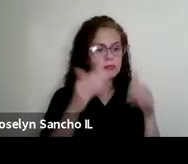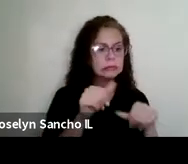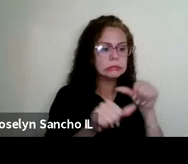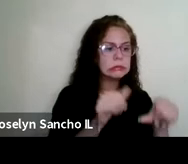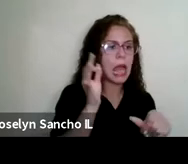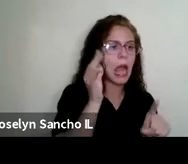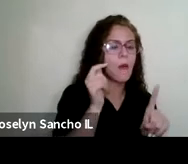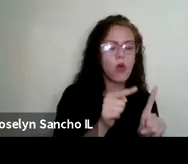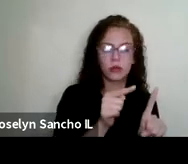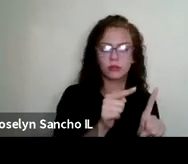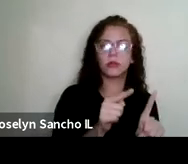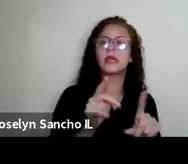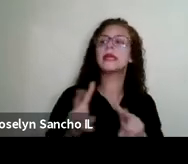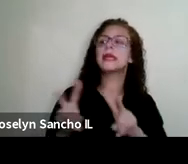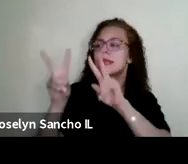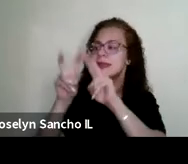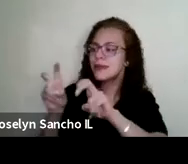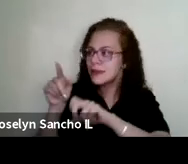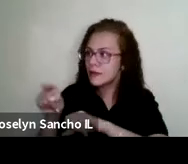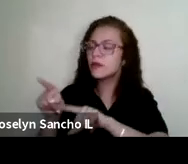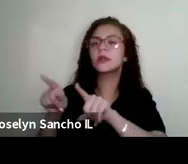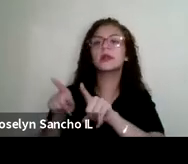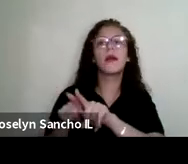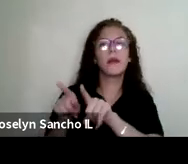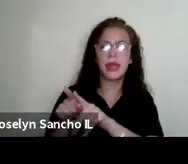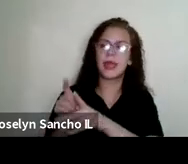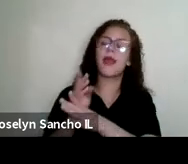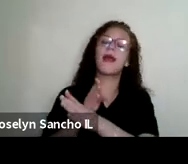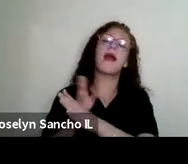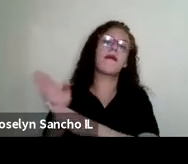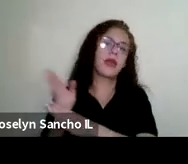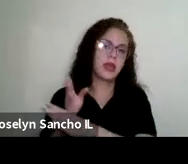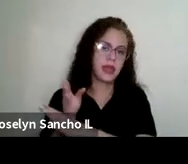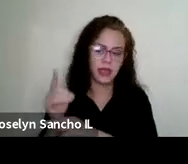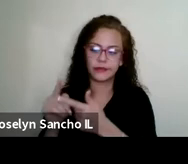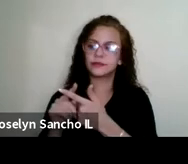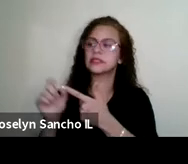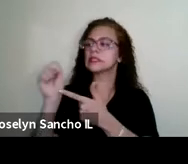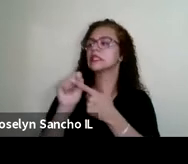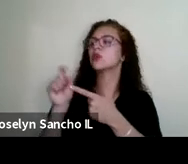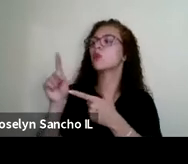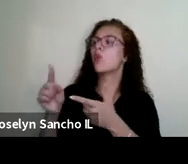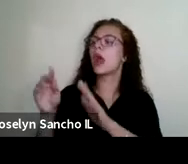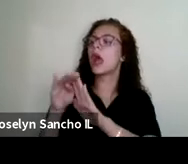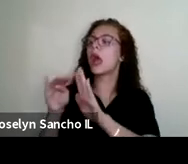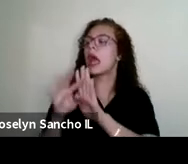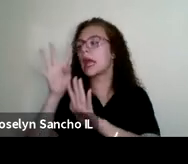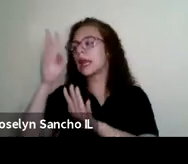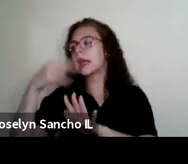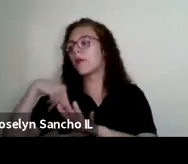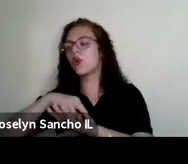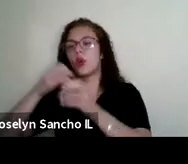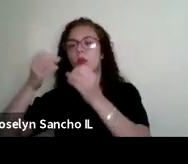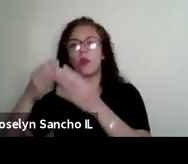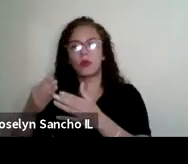chica. Revisemos también las carreras, las condiciones que creamos nosotros